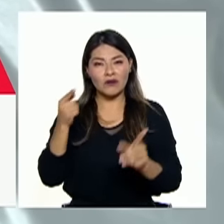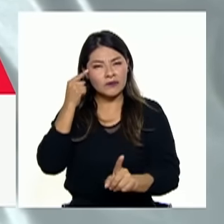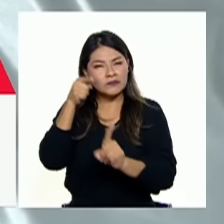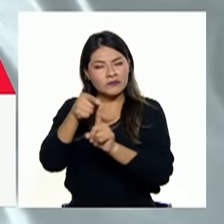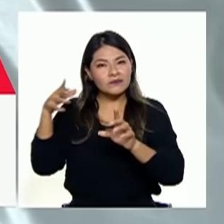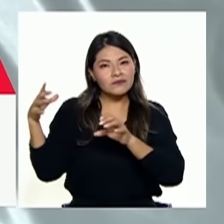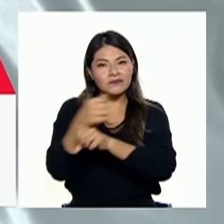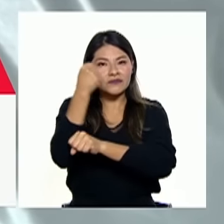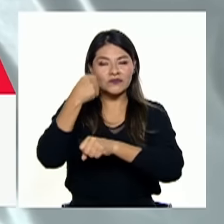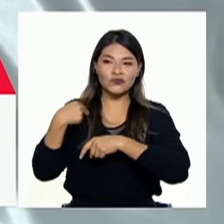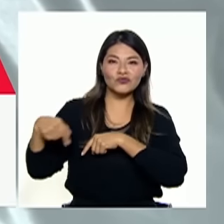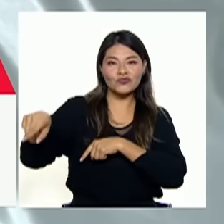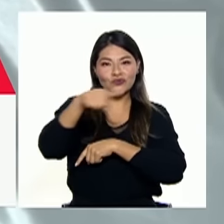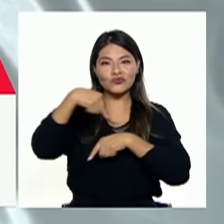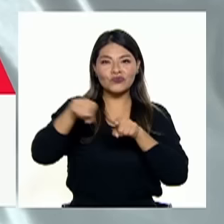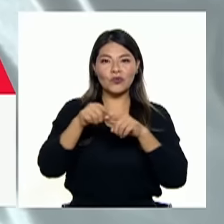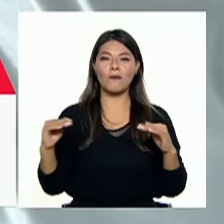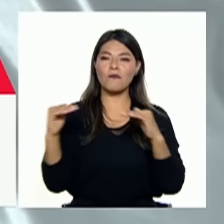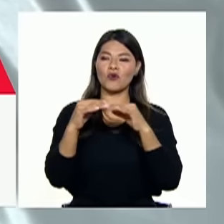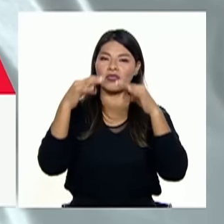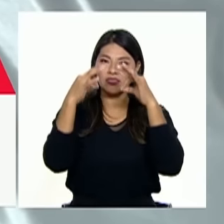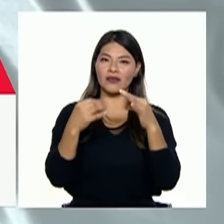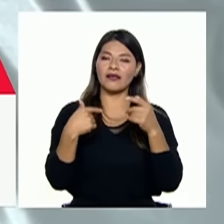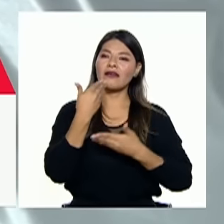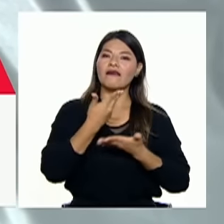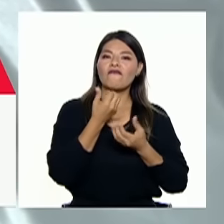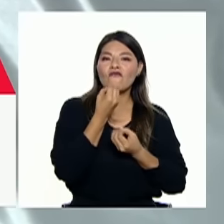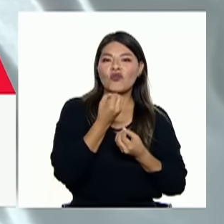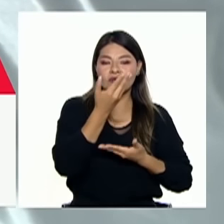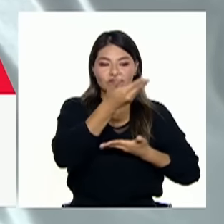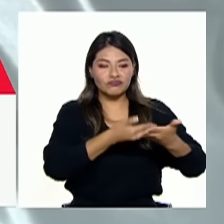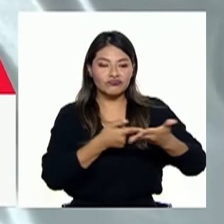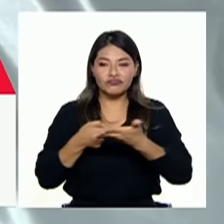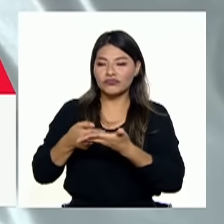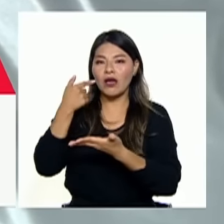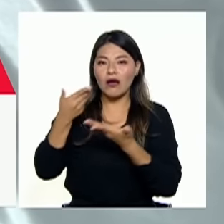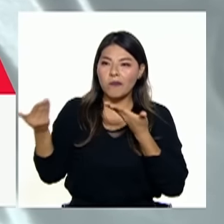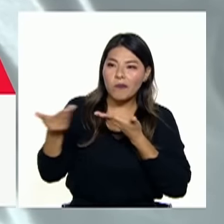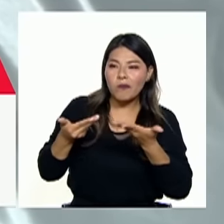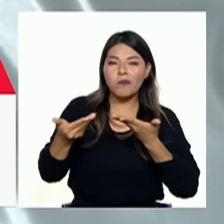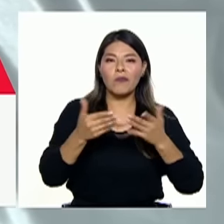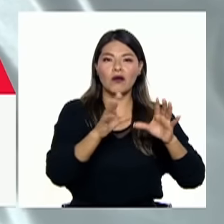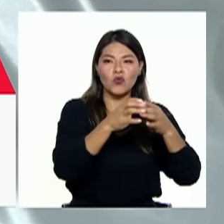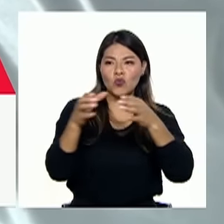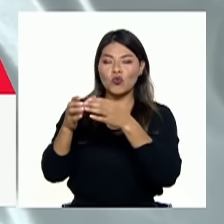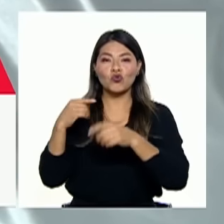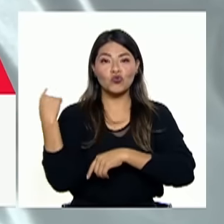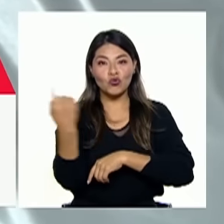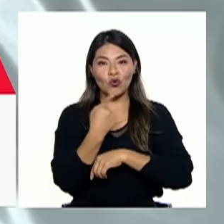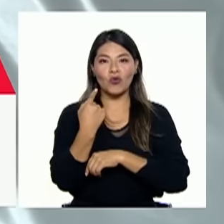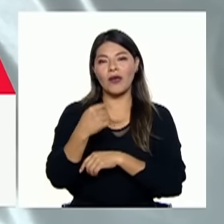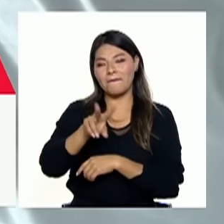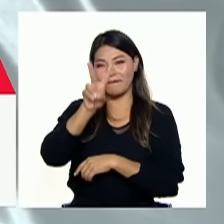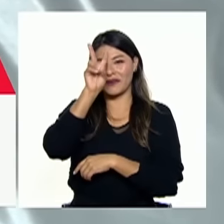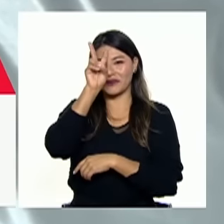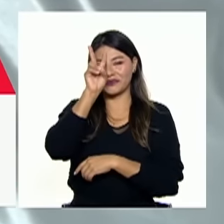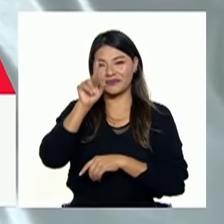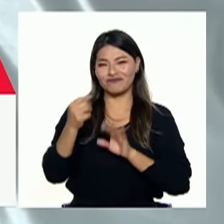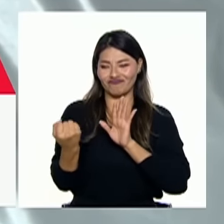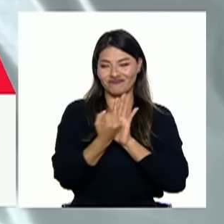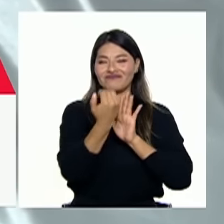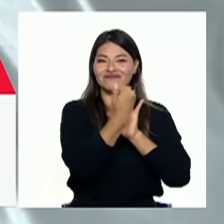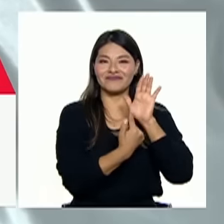alcanzar con todo derecho la denominación de gremio con representación nacional. Y como se